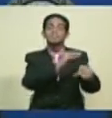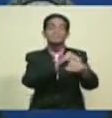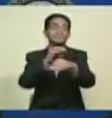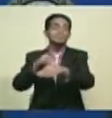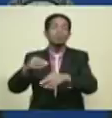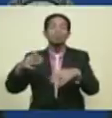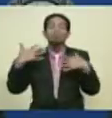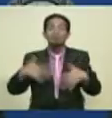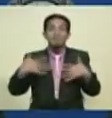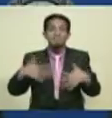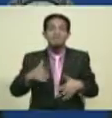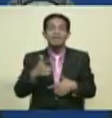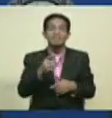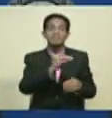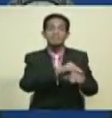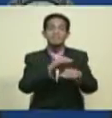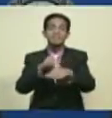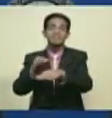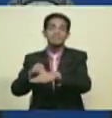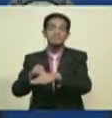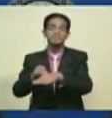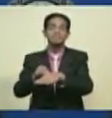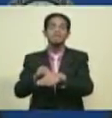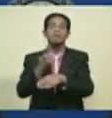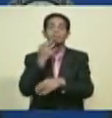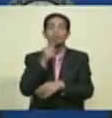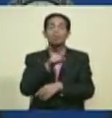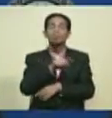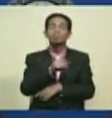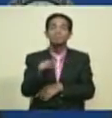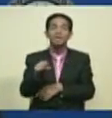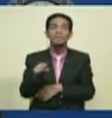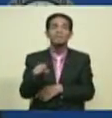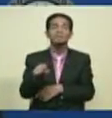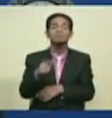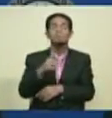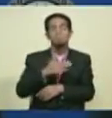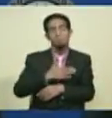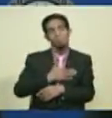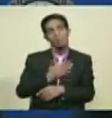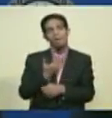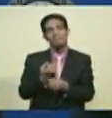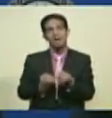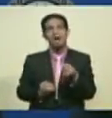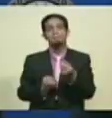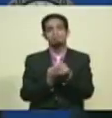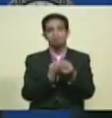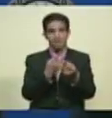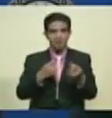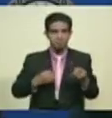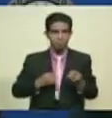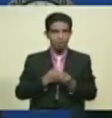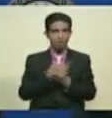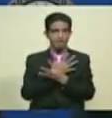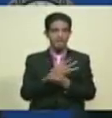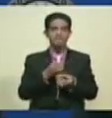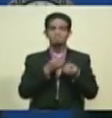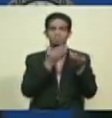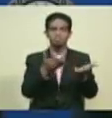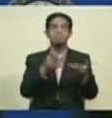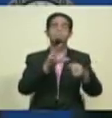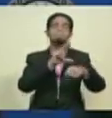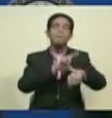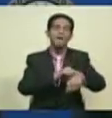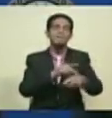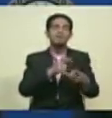miembros a fin de que, dentro del límite de sus posibilidades, pongan a disposición de la Secretaría General de la Organización de los Estados Americanos médicos,